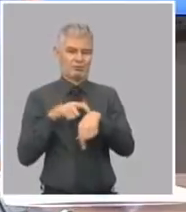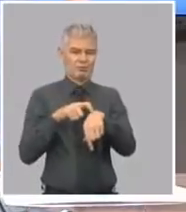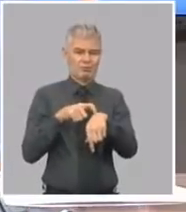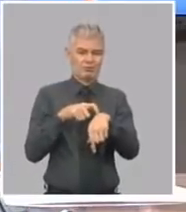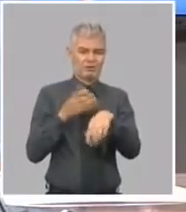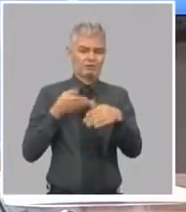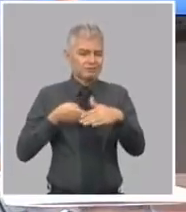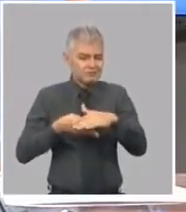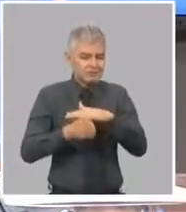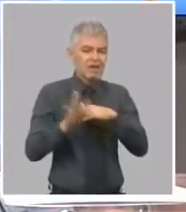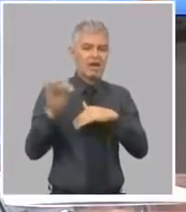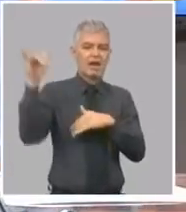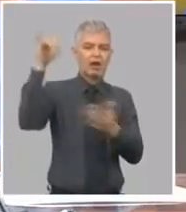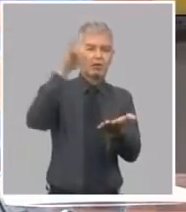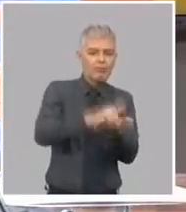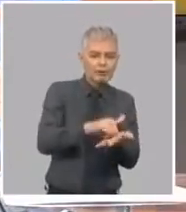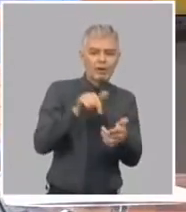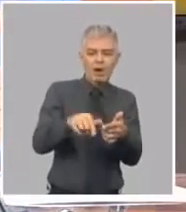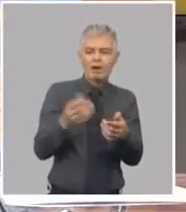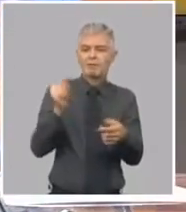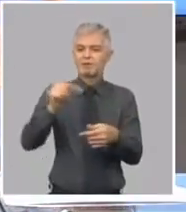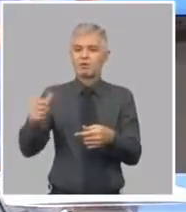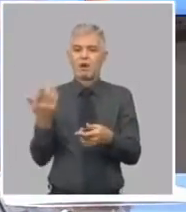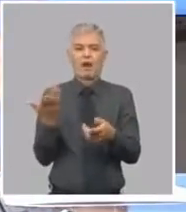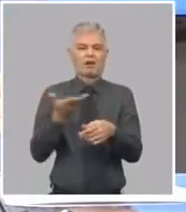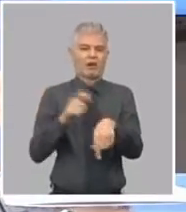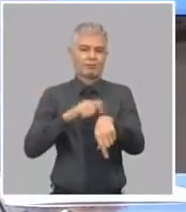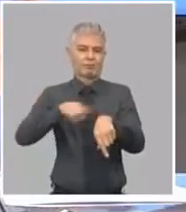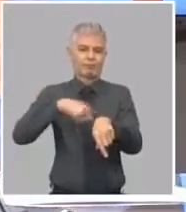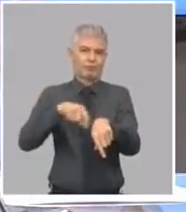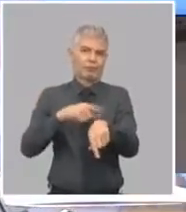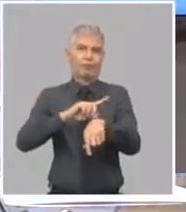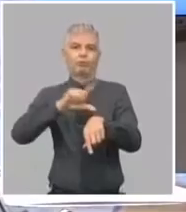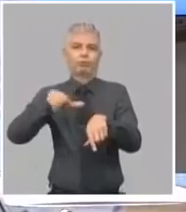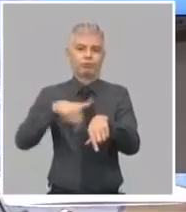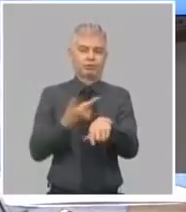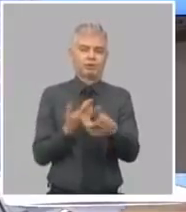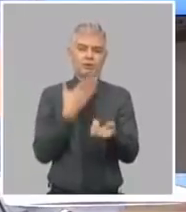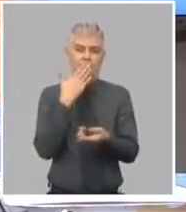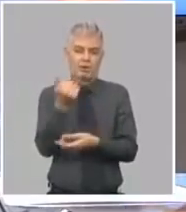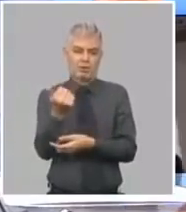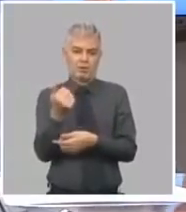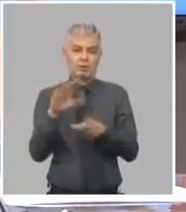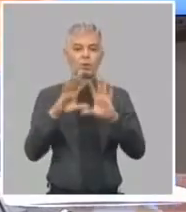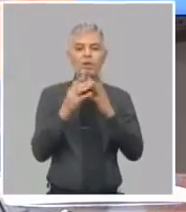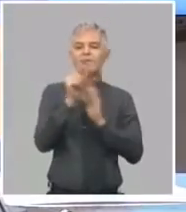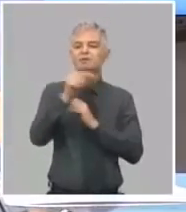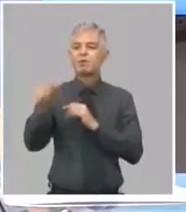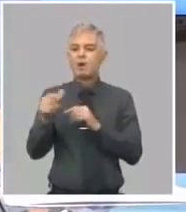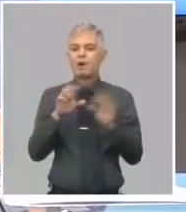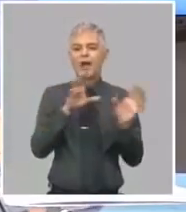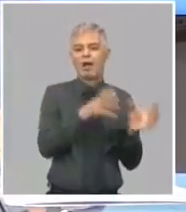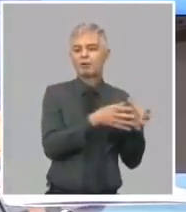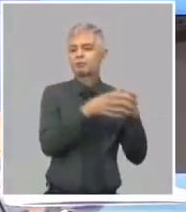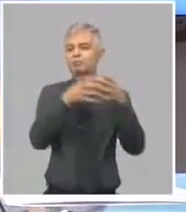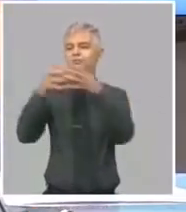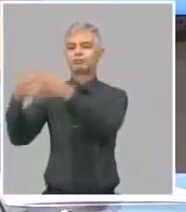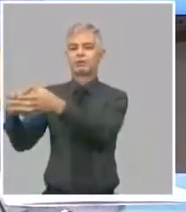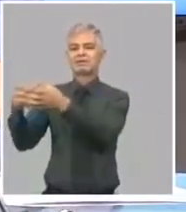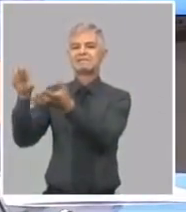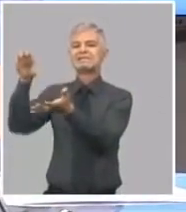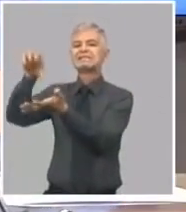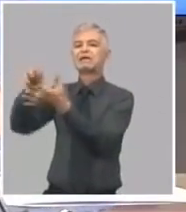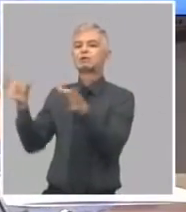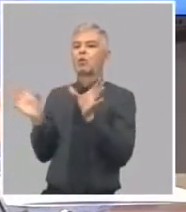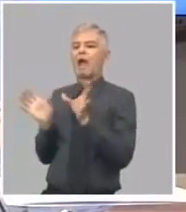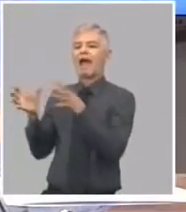los servicios de transportación en los aeropuertos. Hasta ahora las transportaciones, todos los pasajeros eran conducidos hacia unos centros de aislamiento, toda esa transportación se organizaba. Ya a